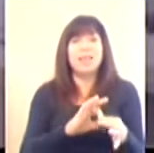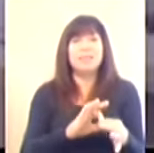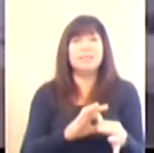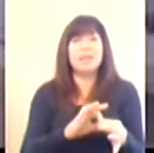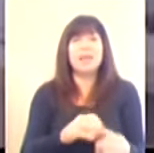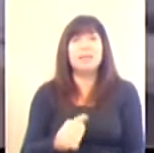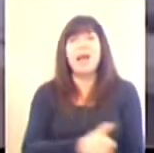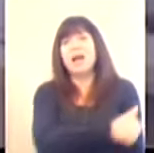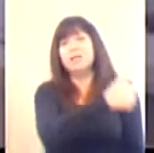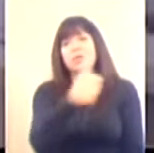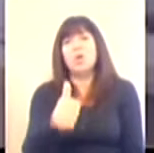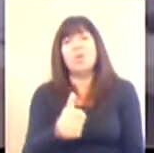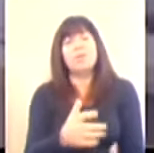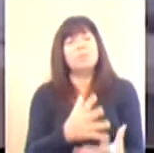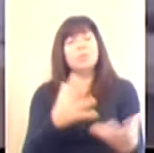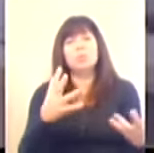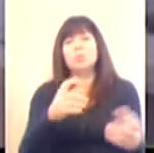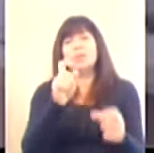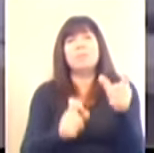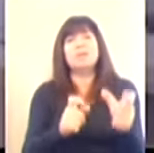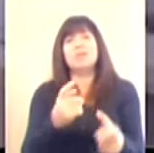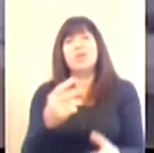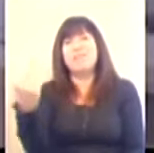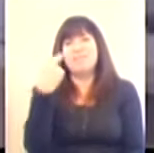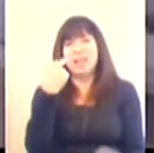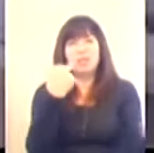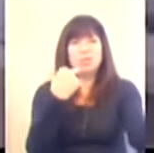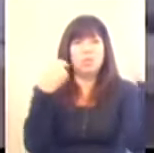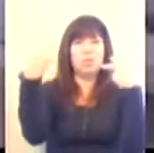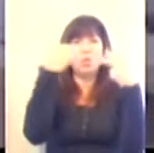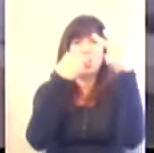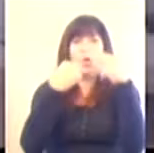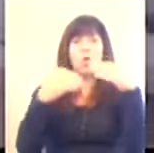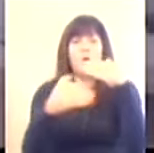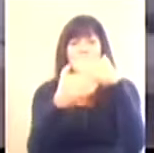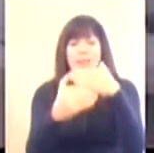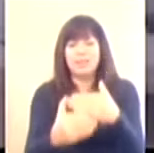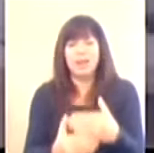las cientos de personas que nos estuvieron viendo y los comentarios que llegaron y las preguntas que